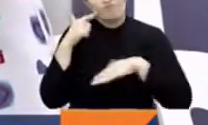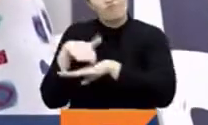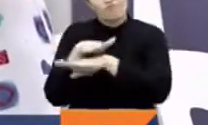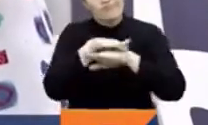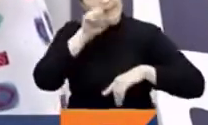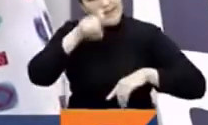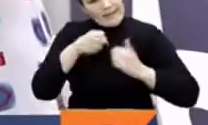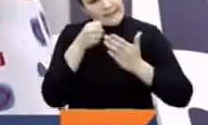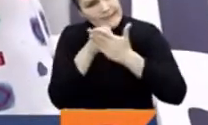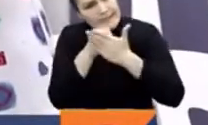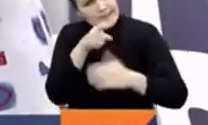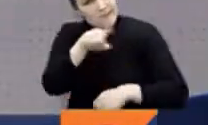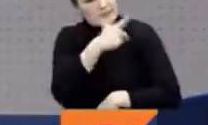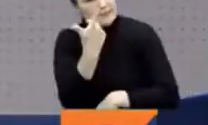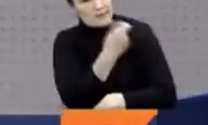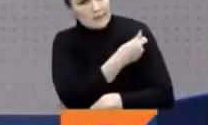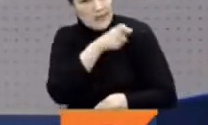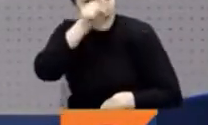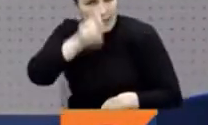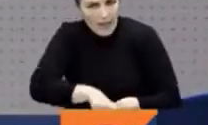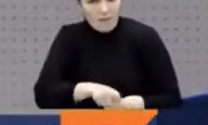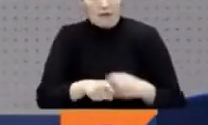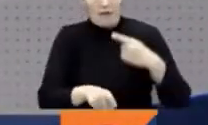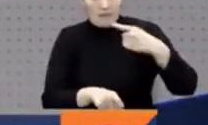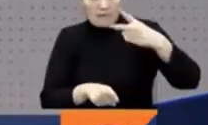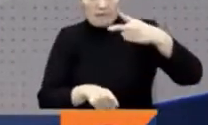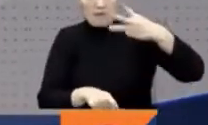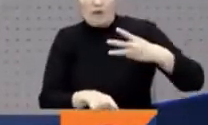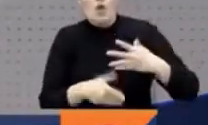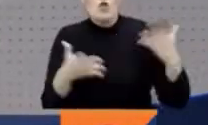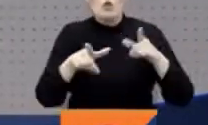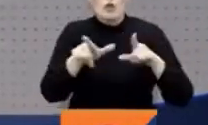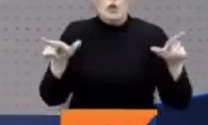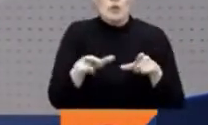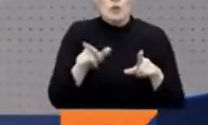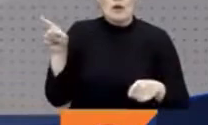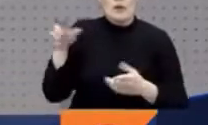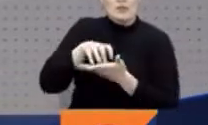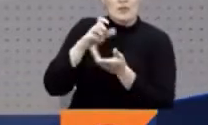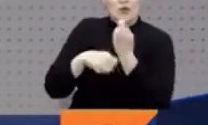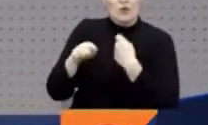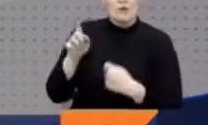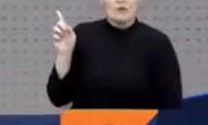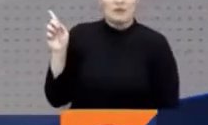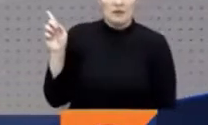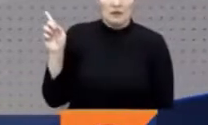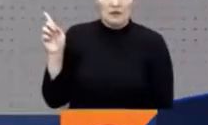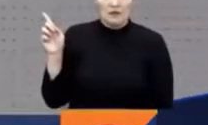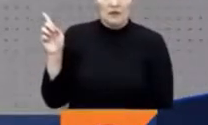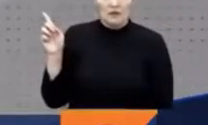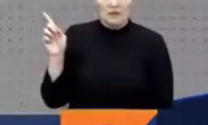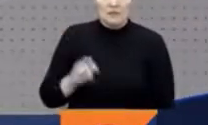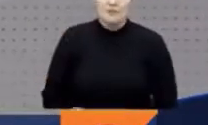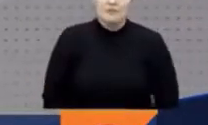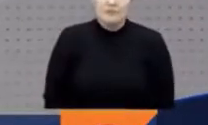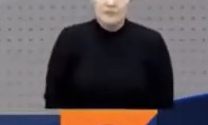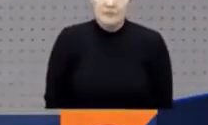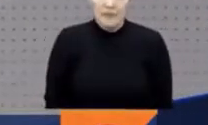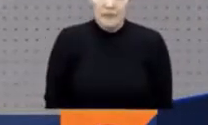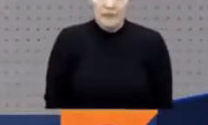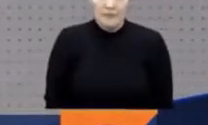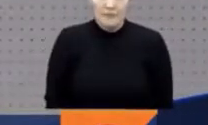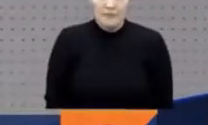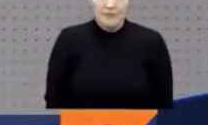y refuerzo. En Bogotá, los 10 puntos de vacunación vigentes son los centros comerciales Paseo del Río, Centro Mayor, Ayuelos,